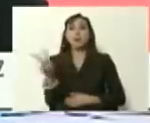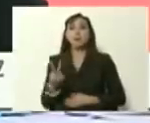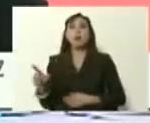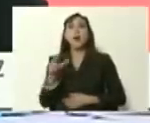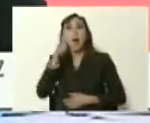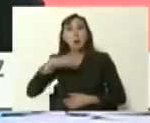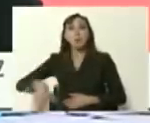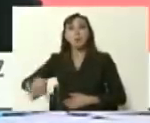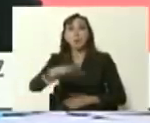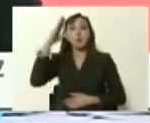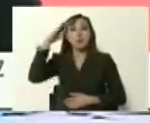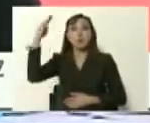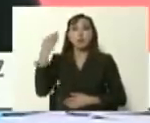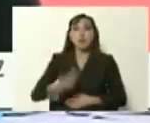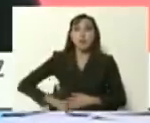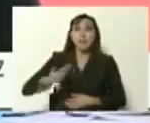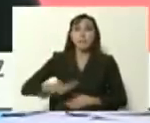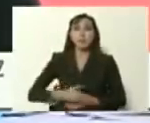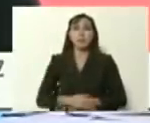haber resistido